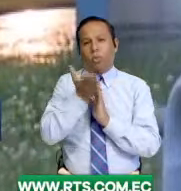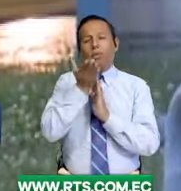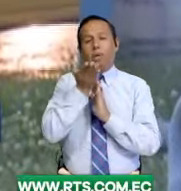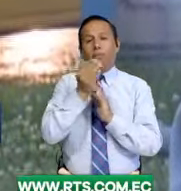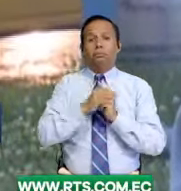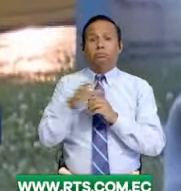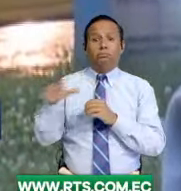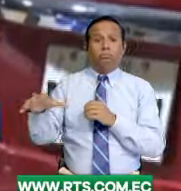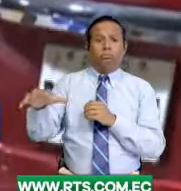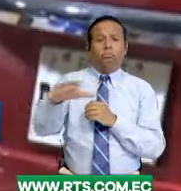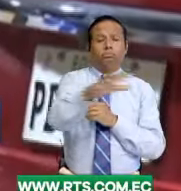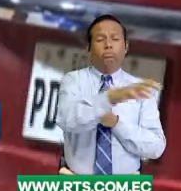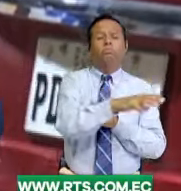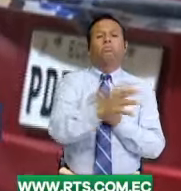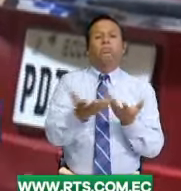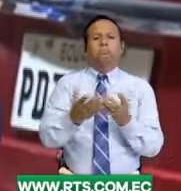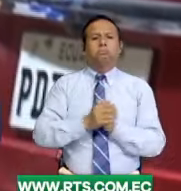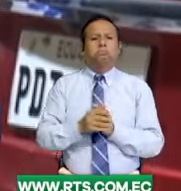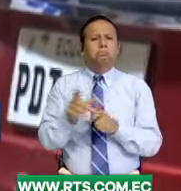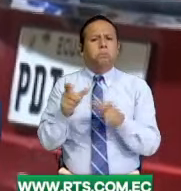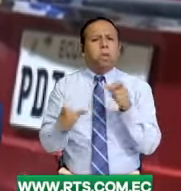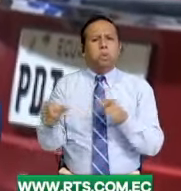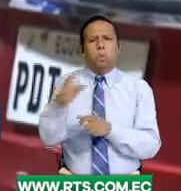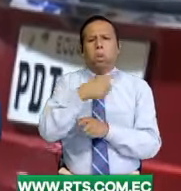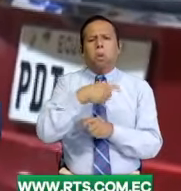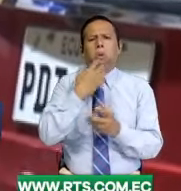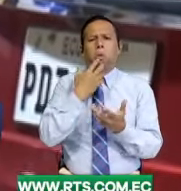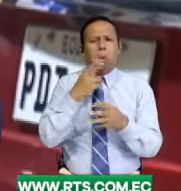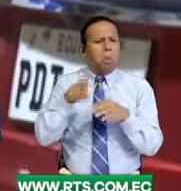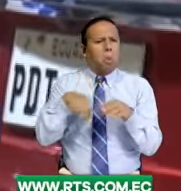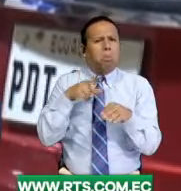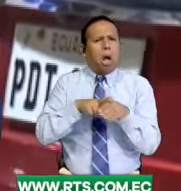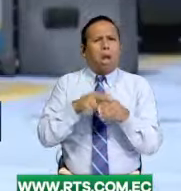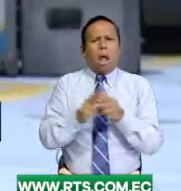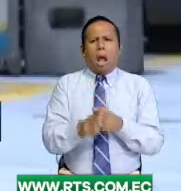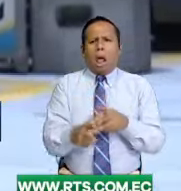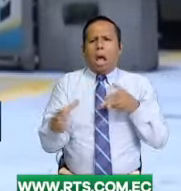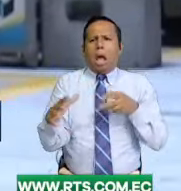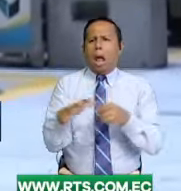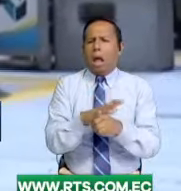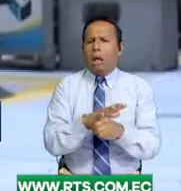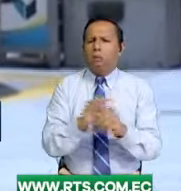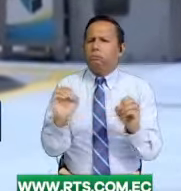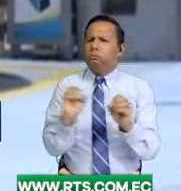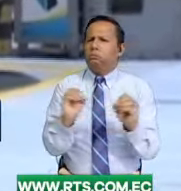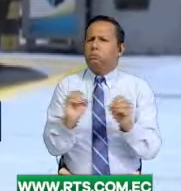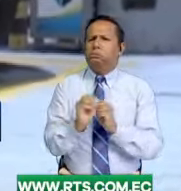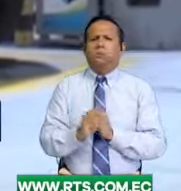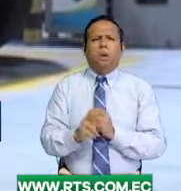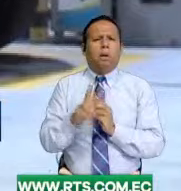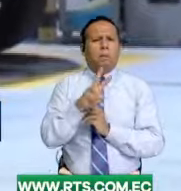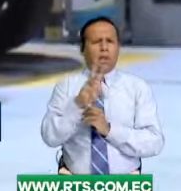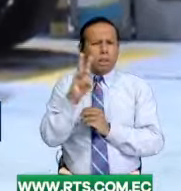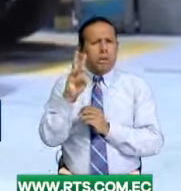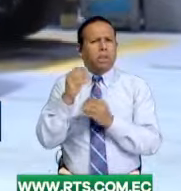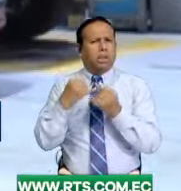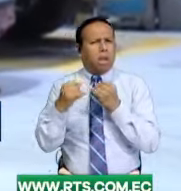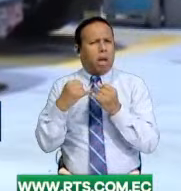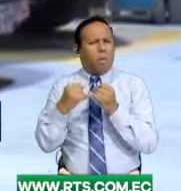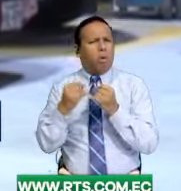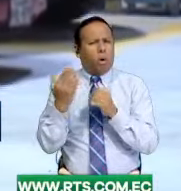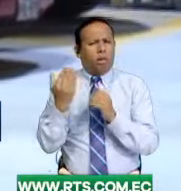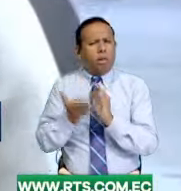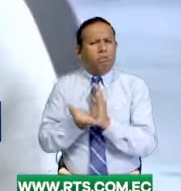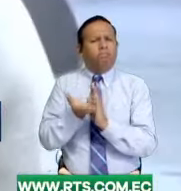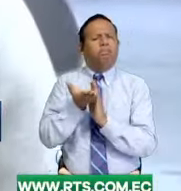combustibles no mostraron un comportamiento inusual previo a la alza de 26 centavos por galón, como ha sucedido en otras ocasiones. Sí,